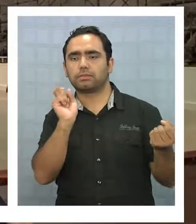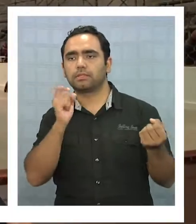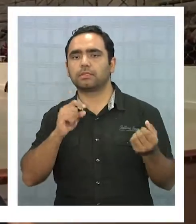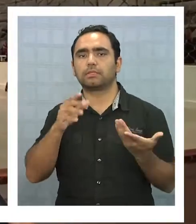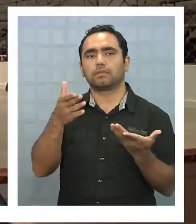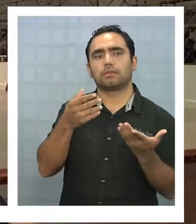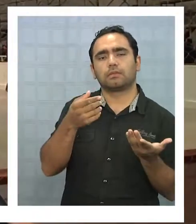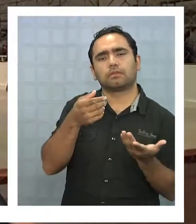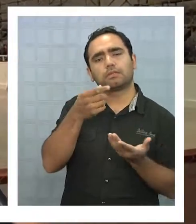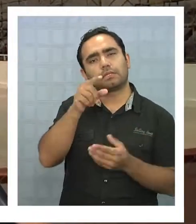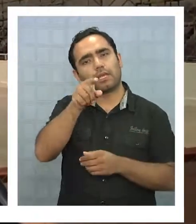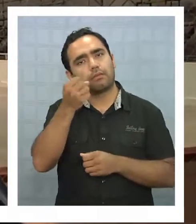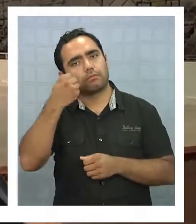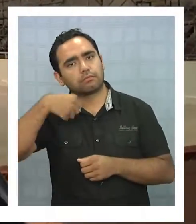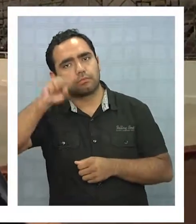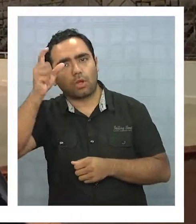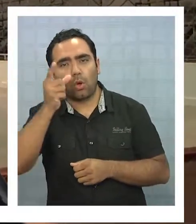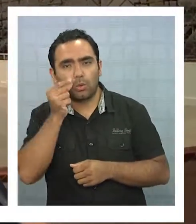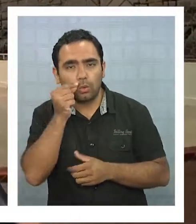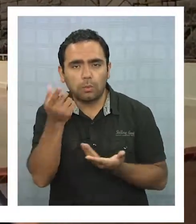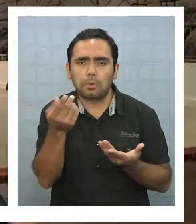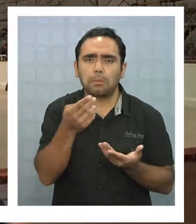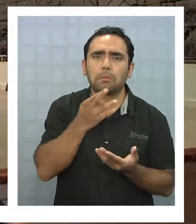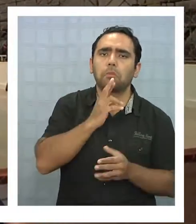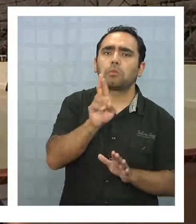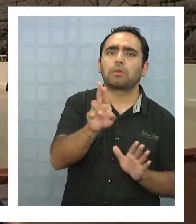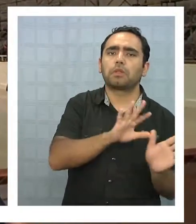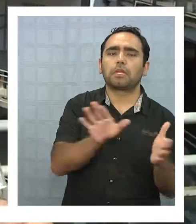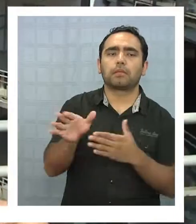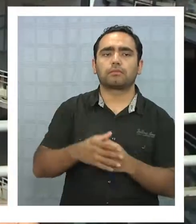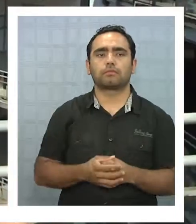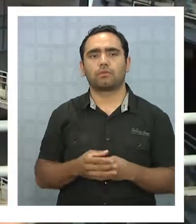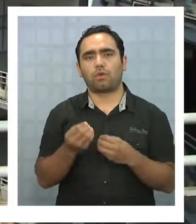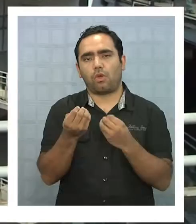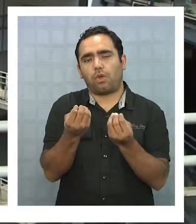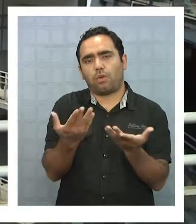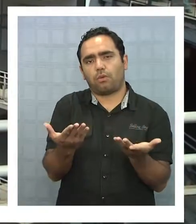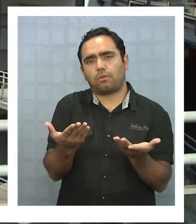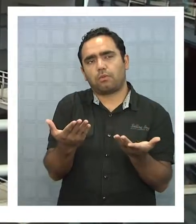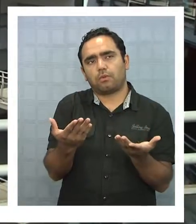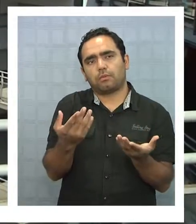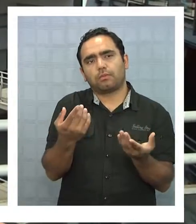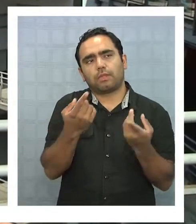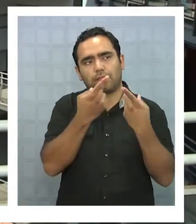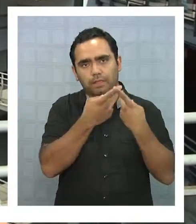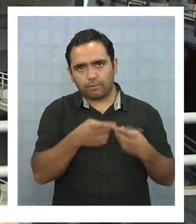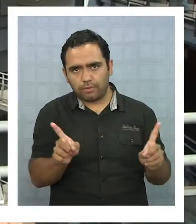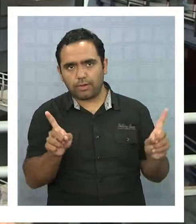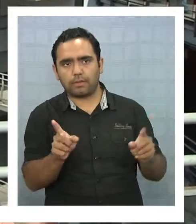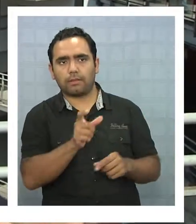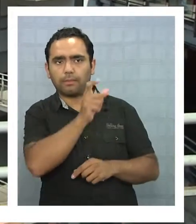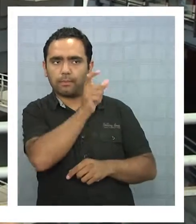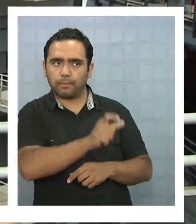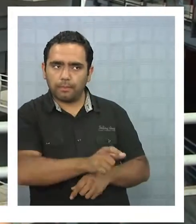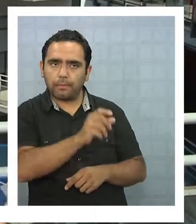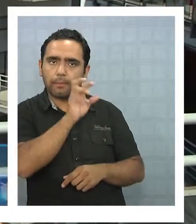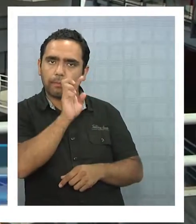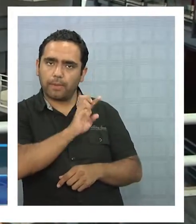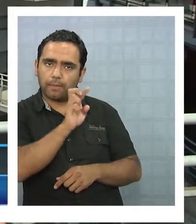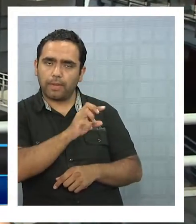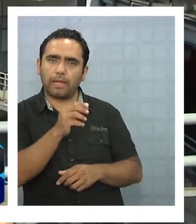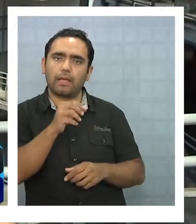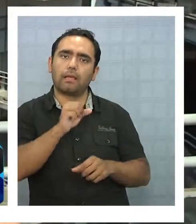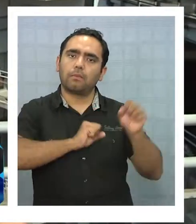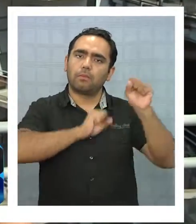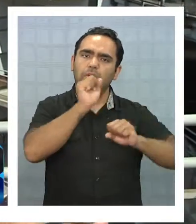octubre próximo, así responde. Obviamente que somos personas distintas. Mi padre, un político con más de